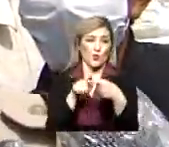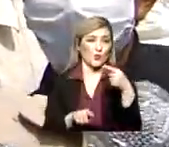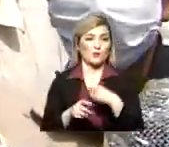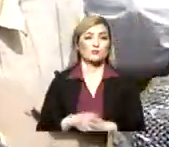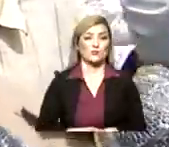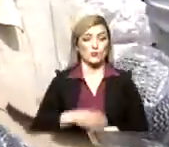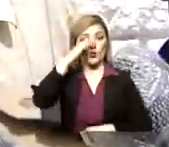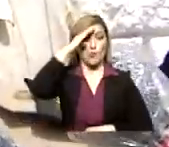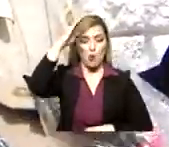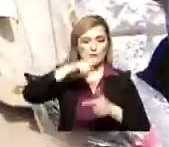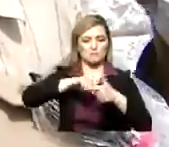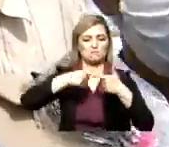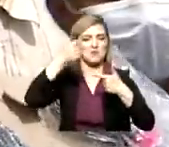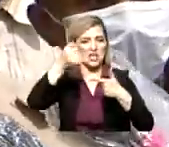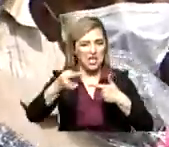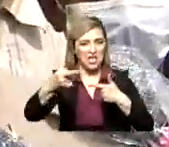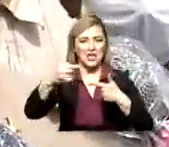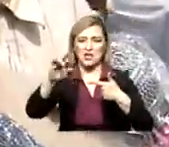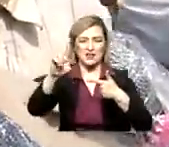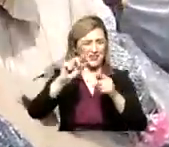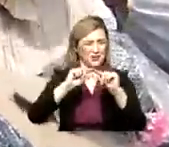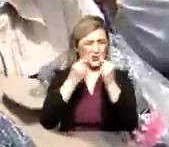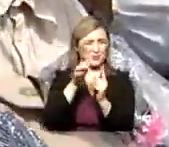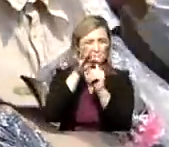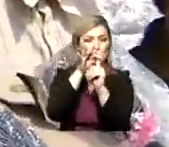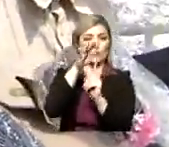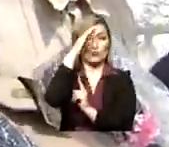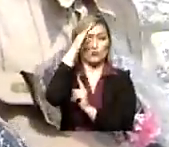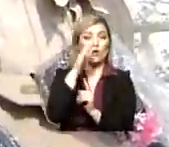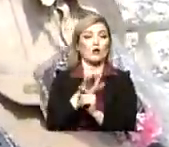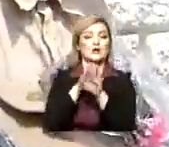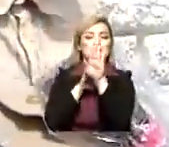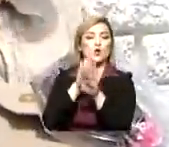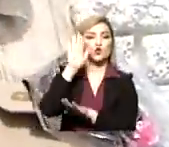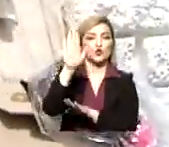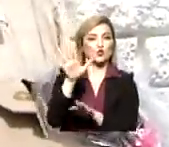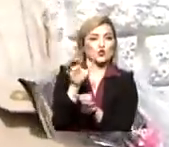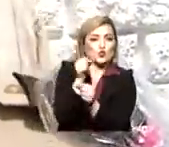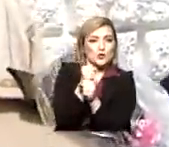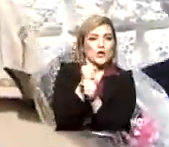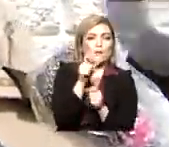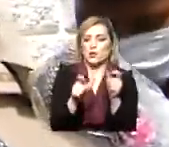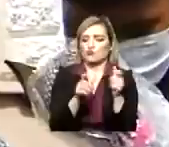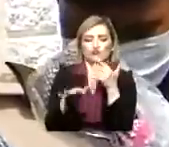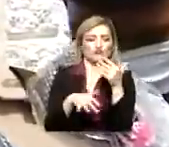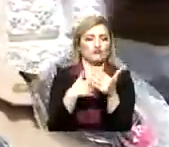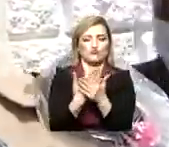la policía preventiva, estamos el grupo de intervención y rescate y todo lo necesario como policía, le repito, para garantizar la seguridad de las personas y que los protocolos de fiscalía se